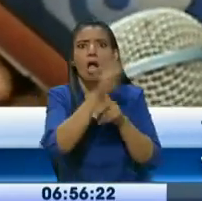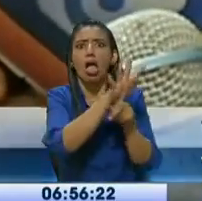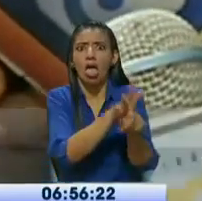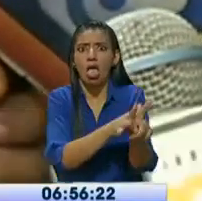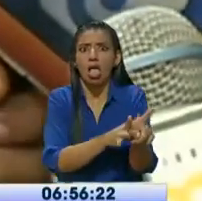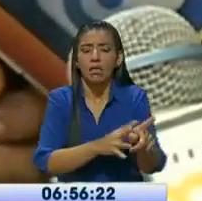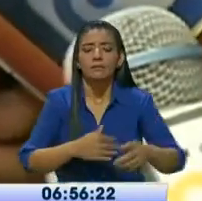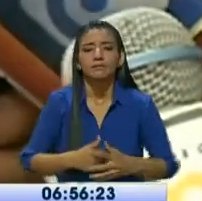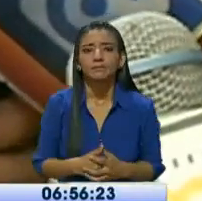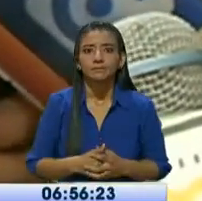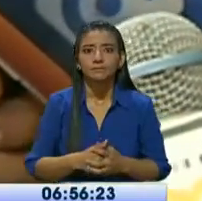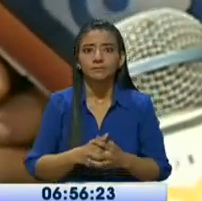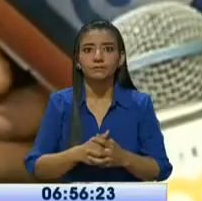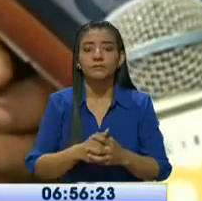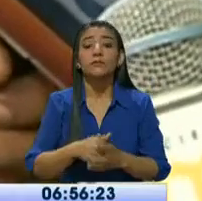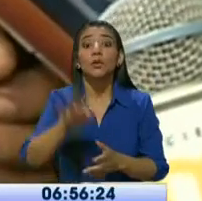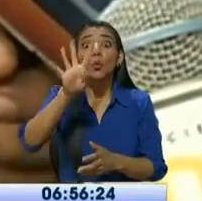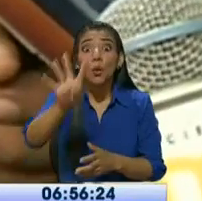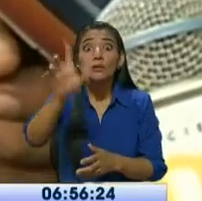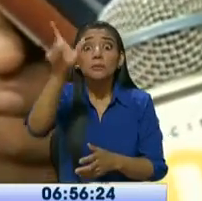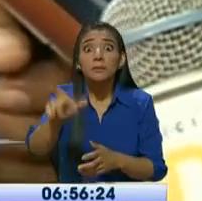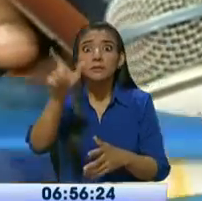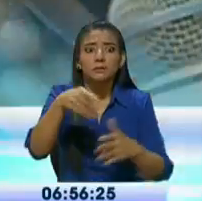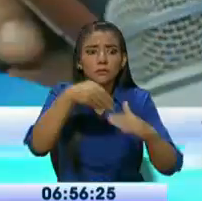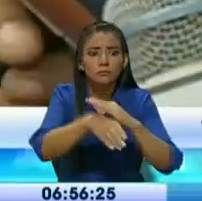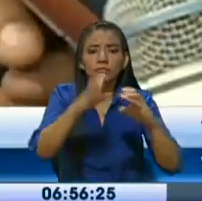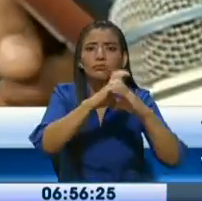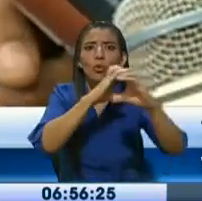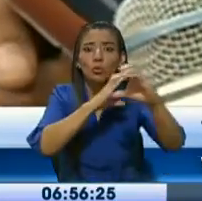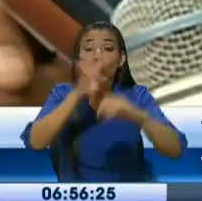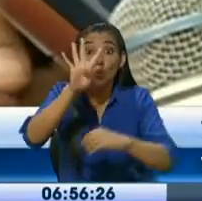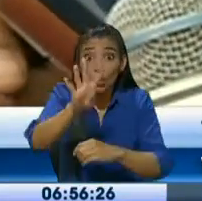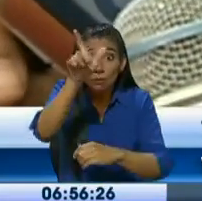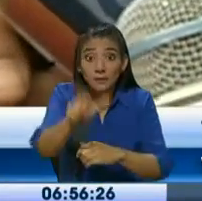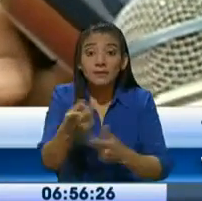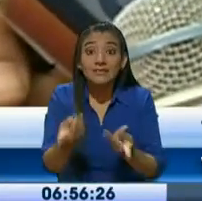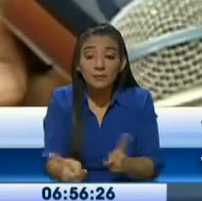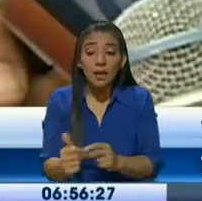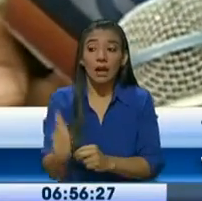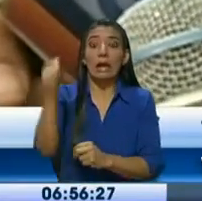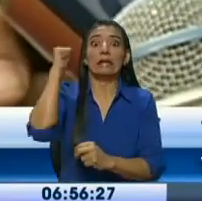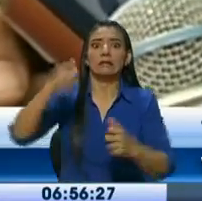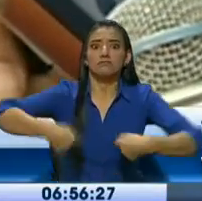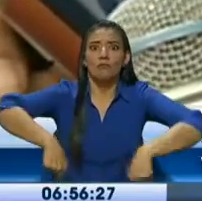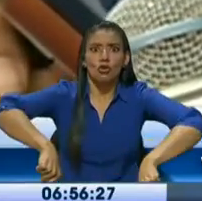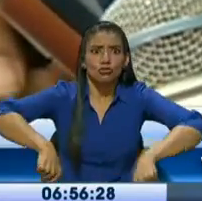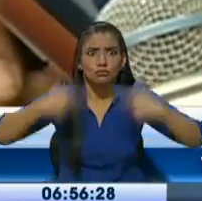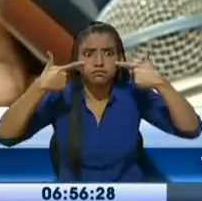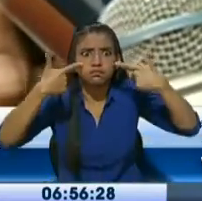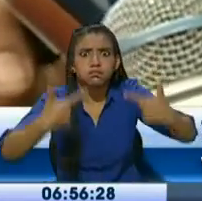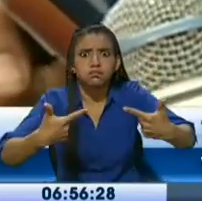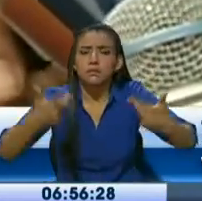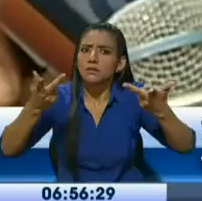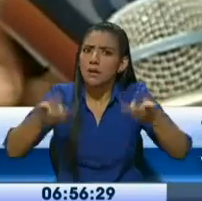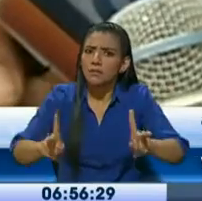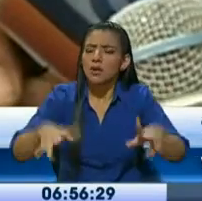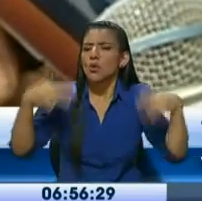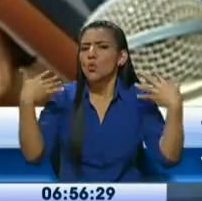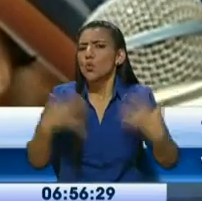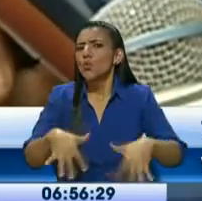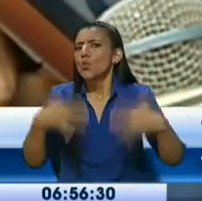la 98 4 personas. Además de las 4 personas, 2 motorizados atrás resguardándonos nosotros.